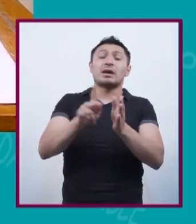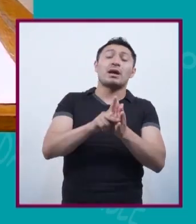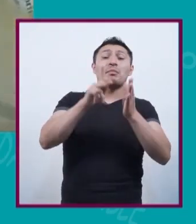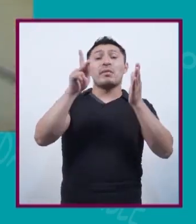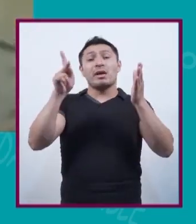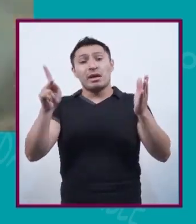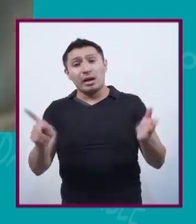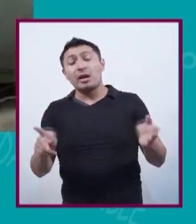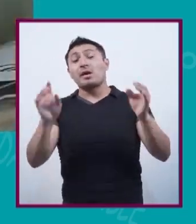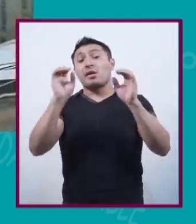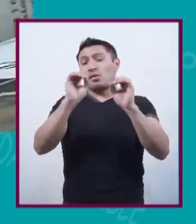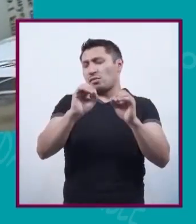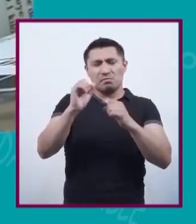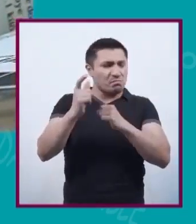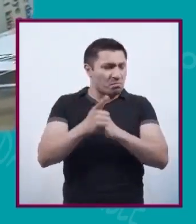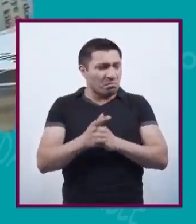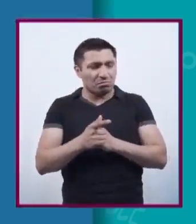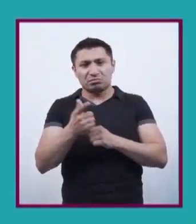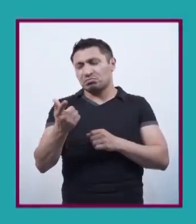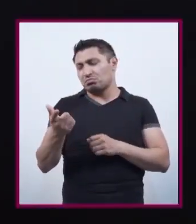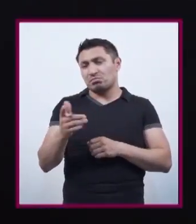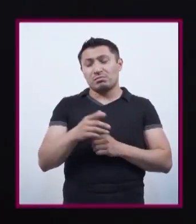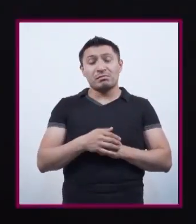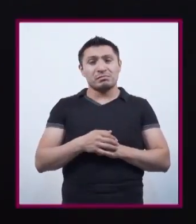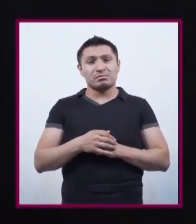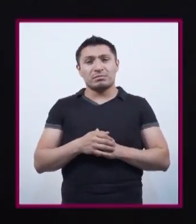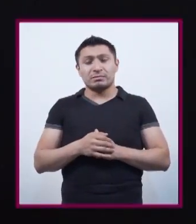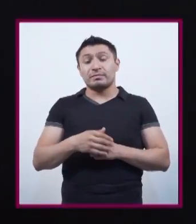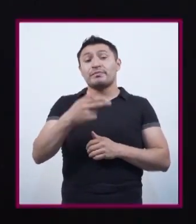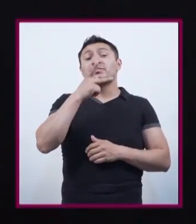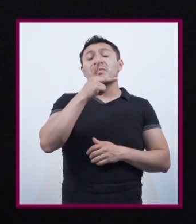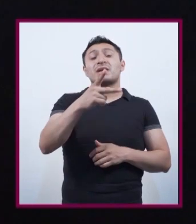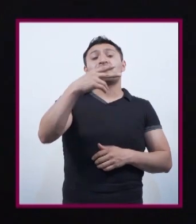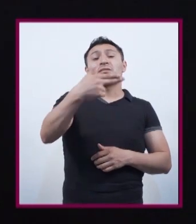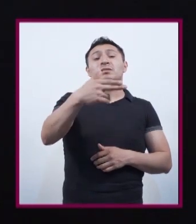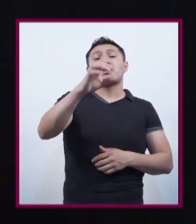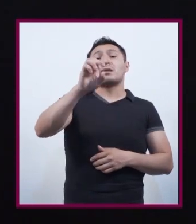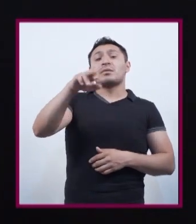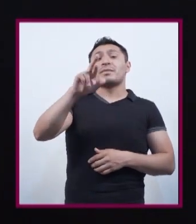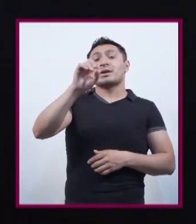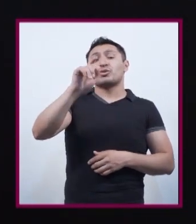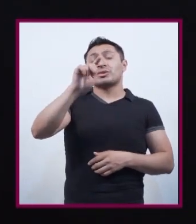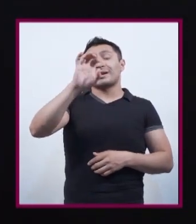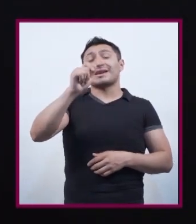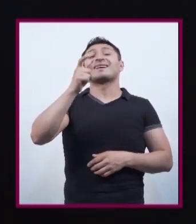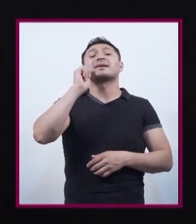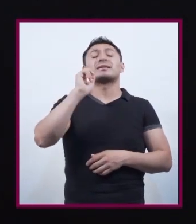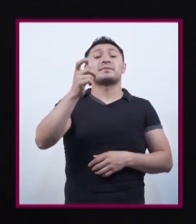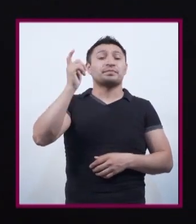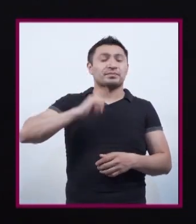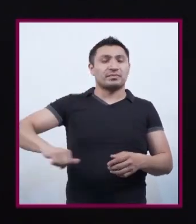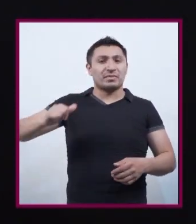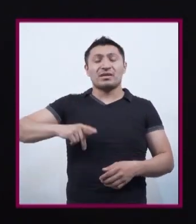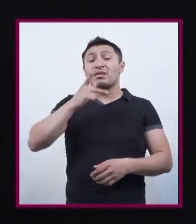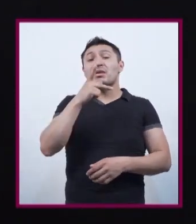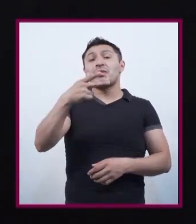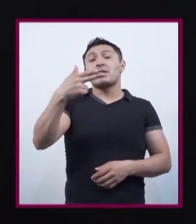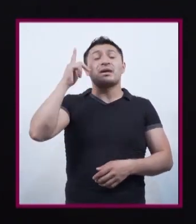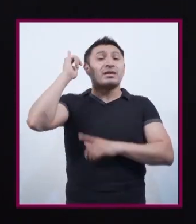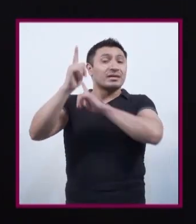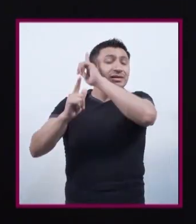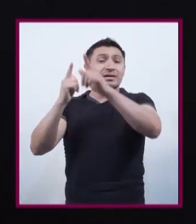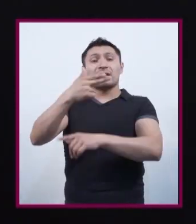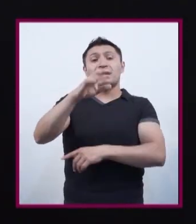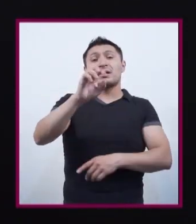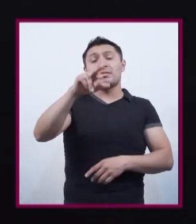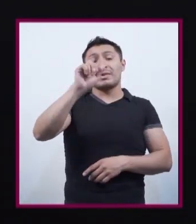diarios o periódicos. La palabra hemeroteca proviene del griego hemera, que significa día, y de teque,